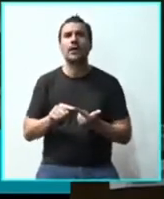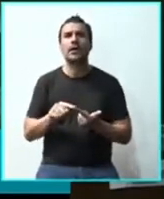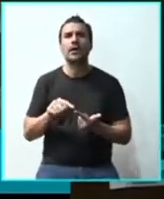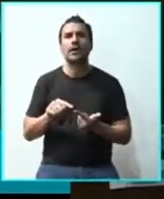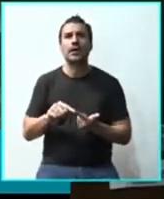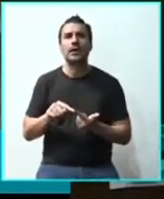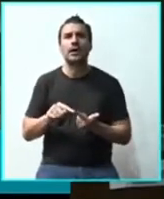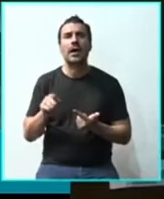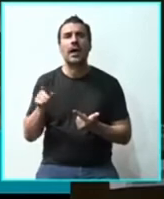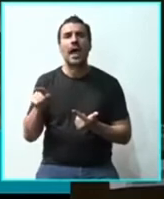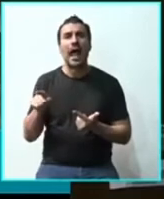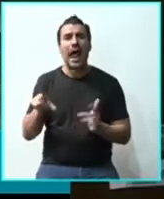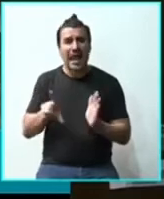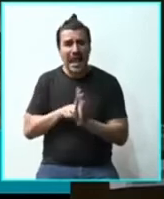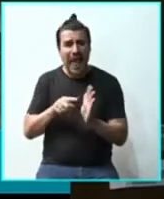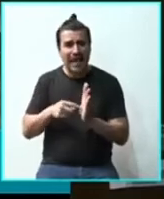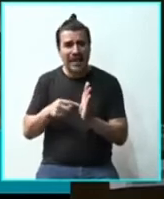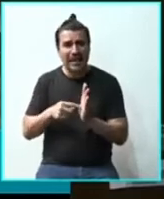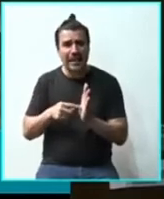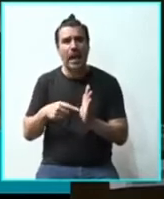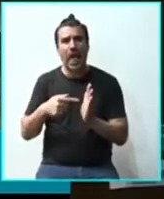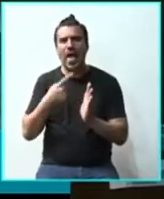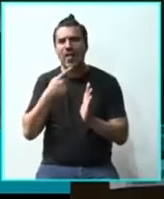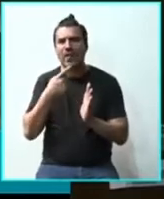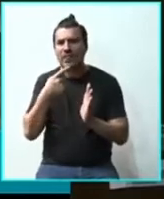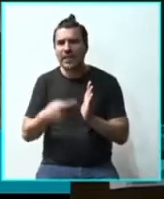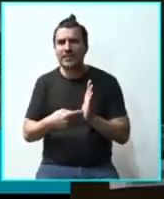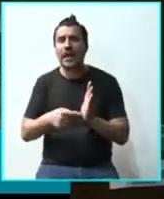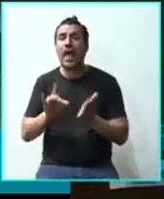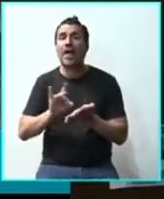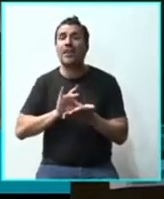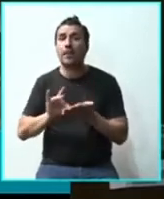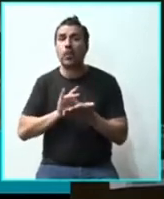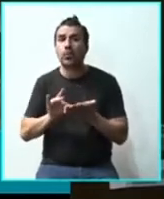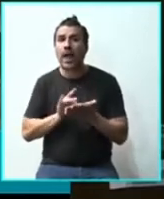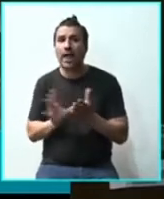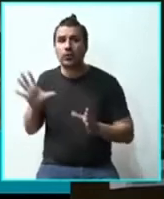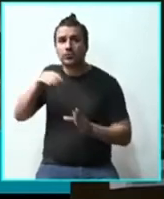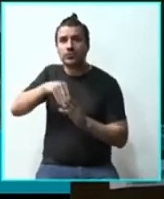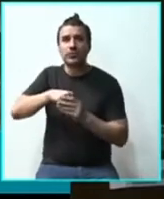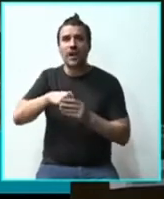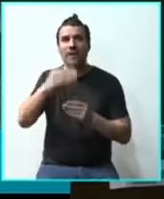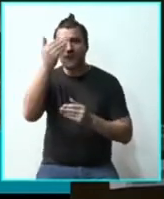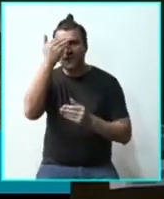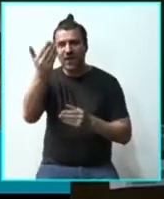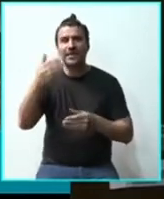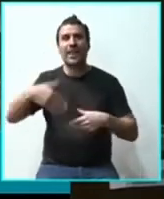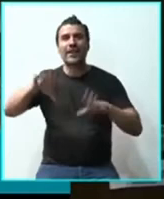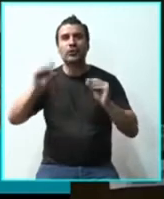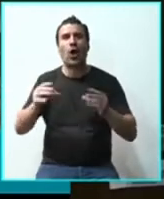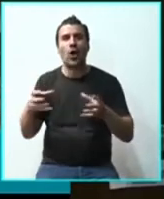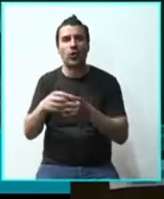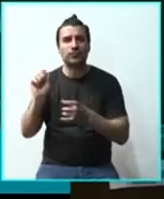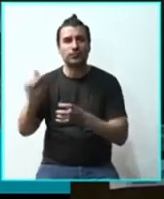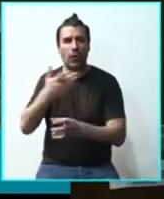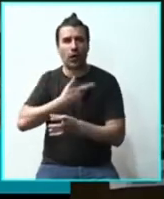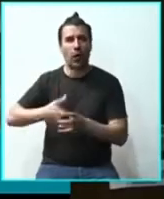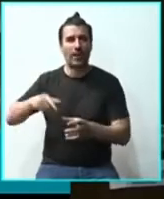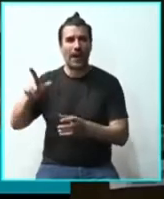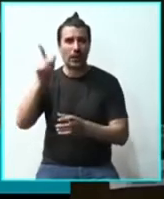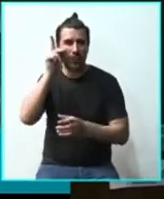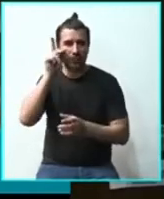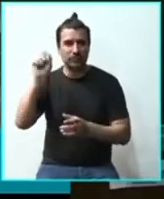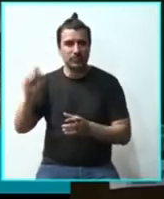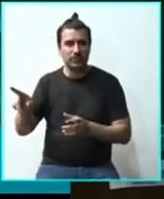registro que yo pude ver de esa ley, me figura que los diputados que integran el Frente de Todos, antes se llamaban de otro modo, la votaron a favor.